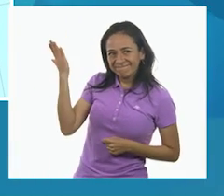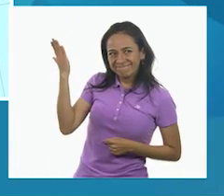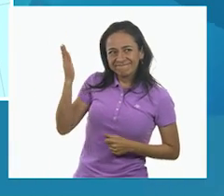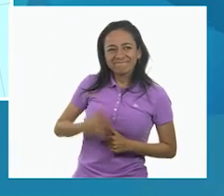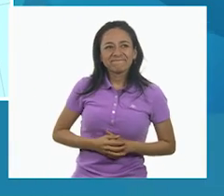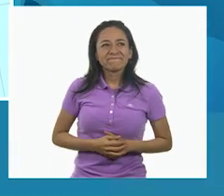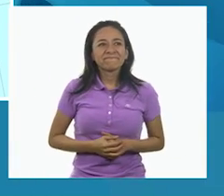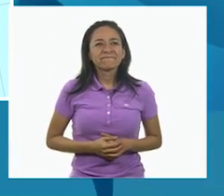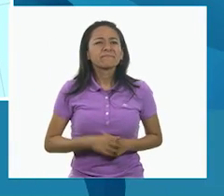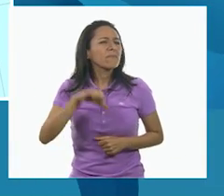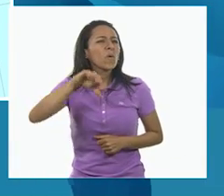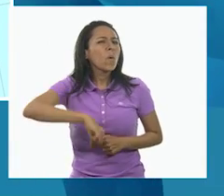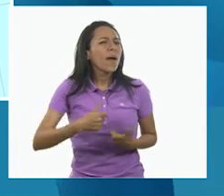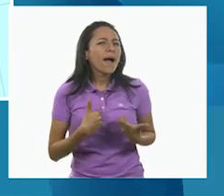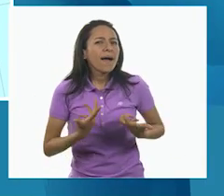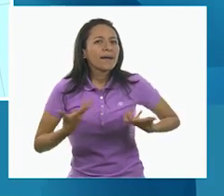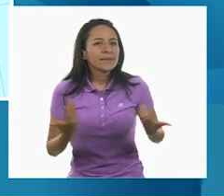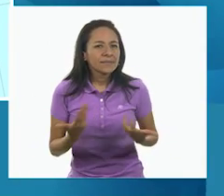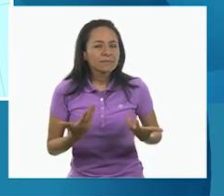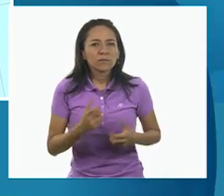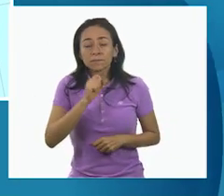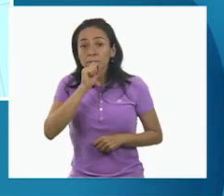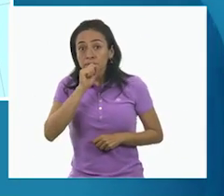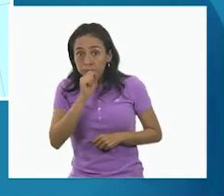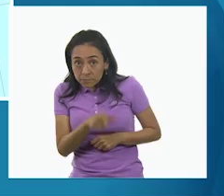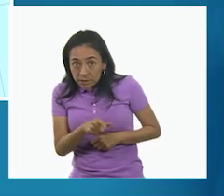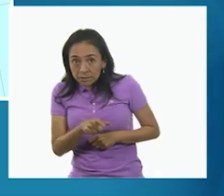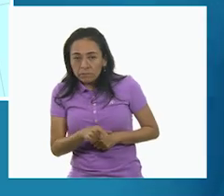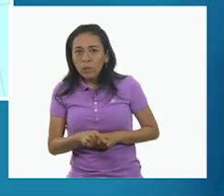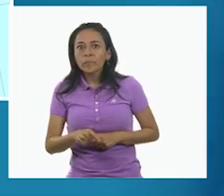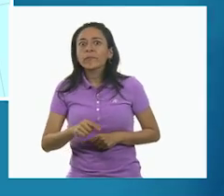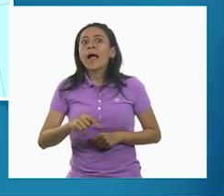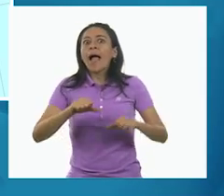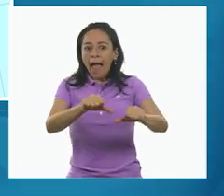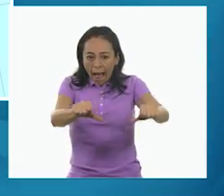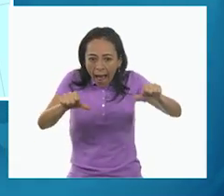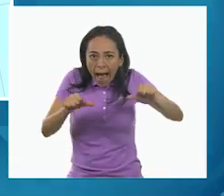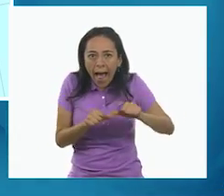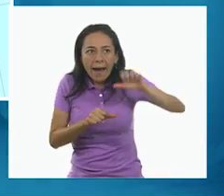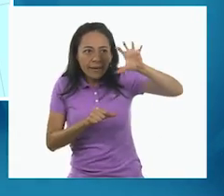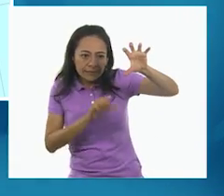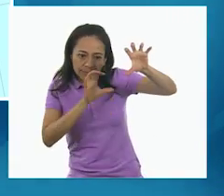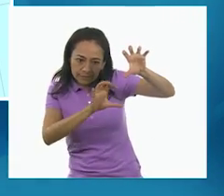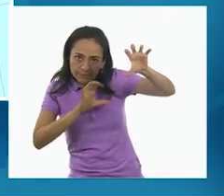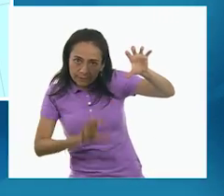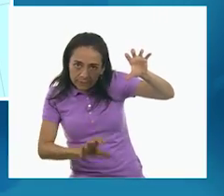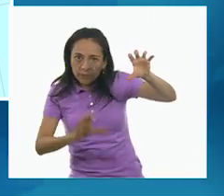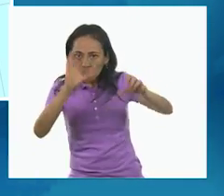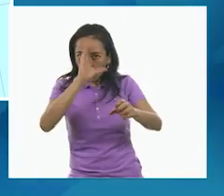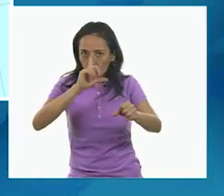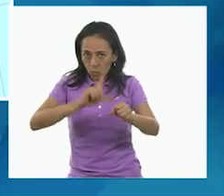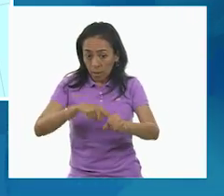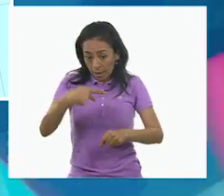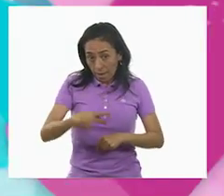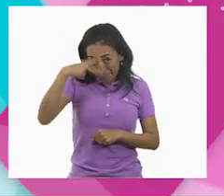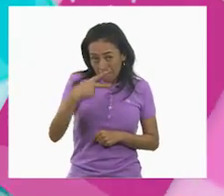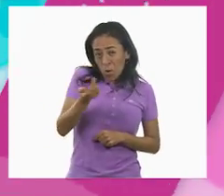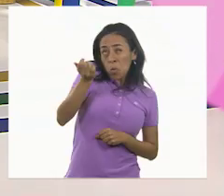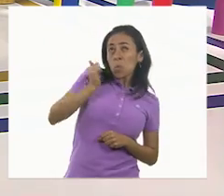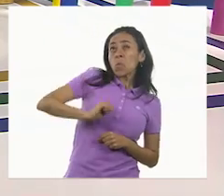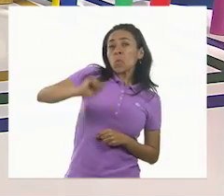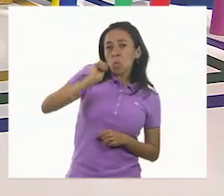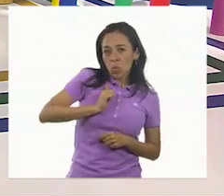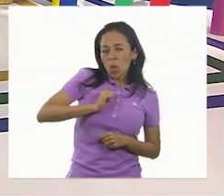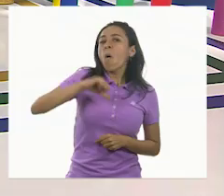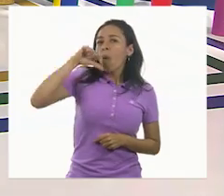Hoy identificaremos la ubicación espacial de las 3 áreas culturales del México antiguo.